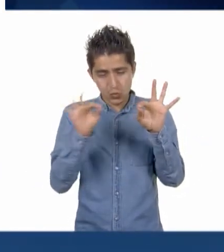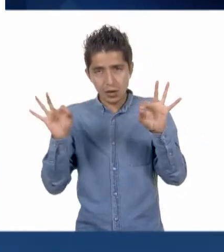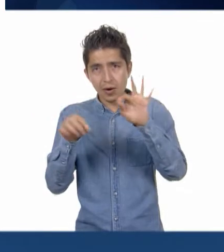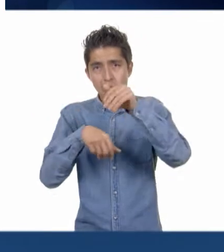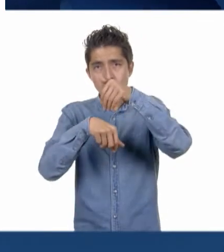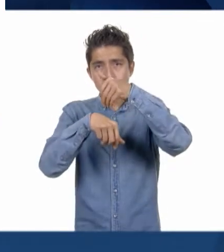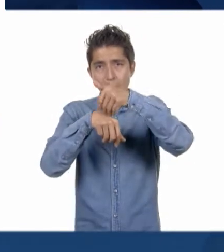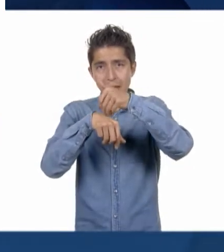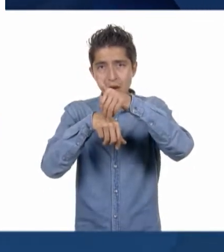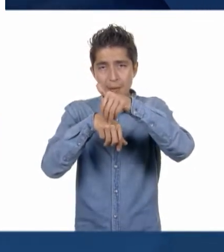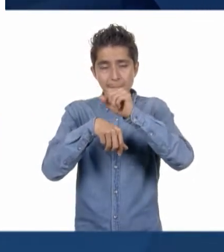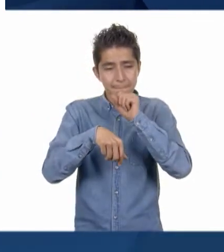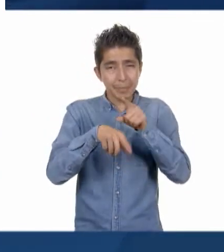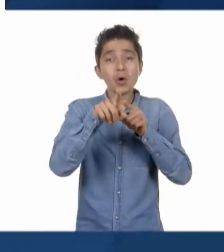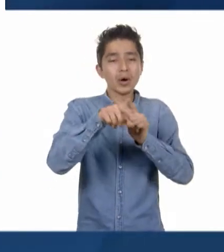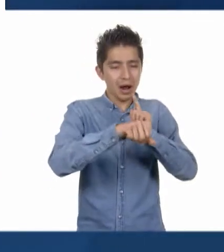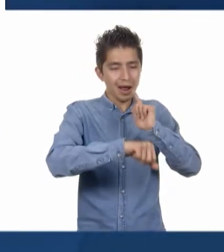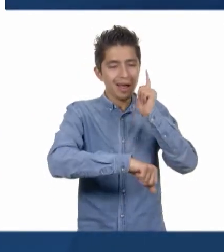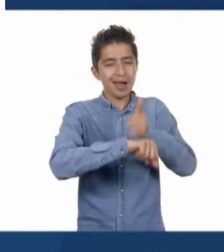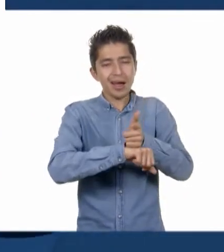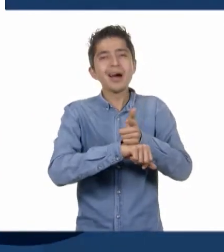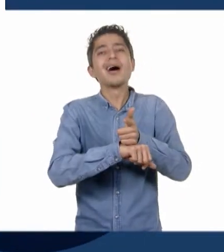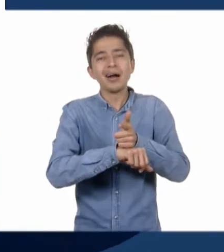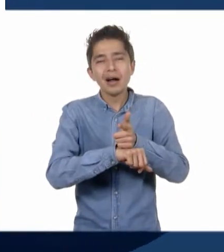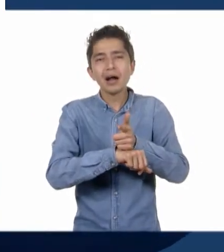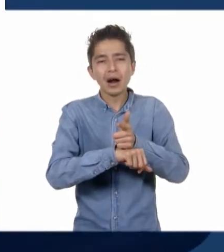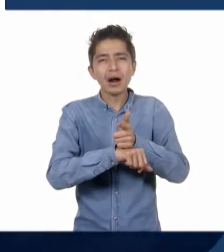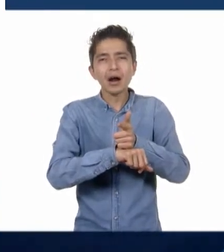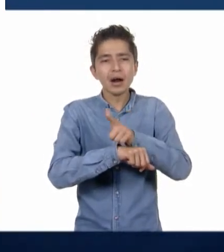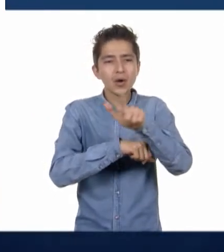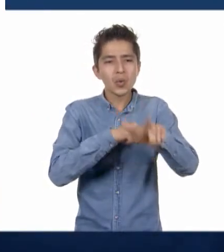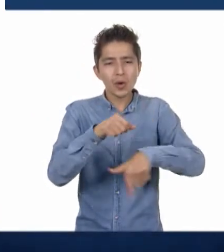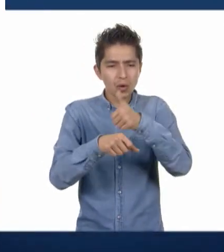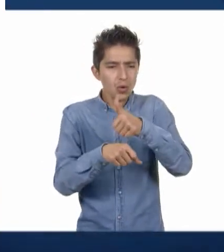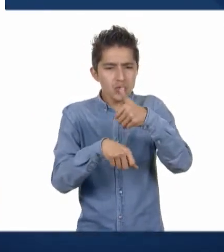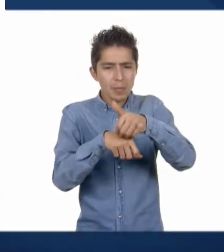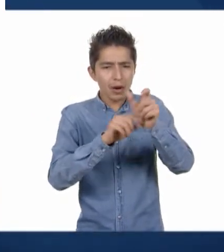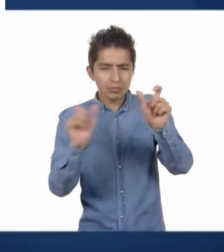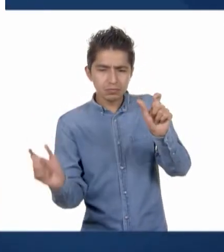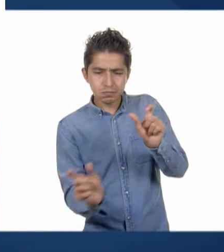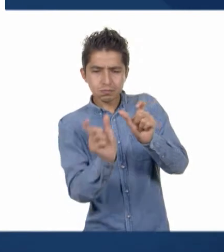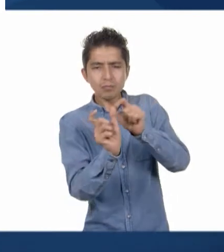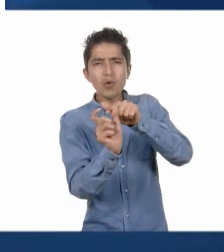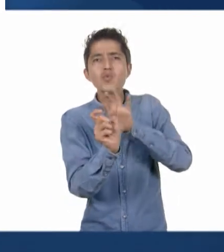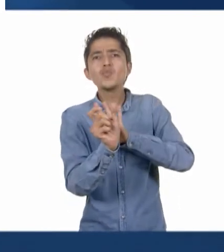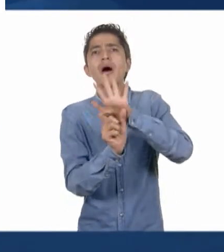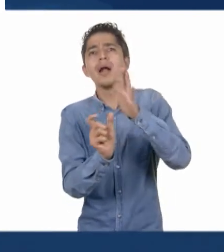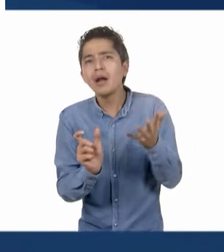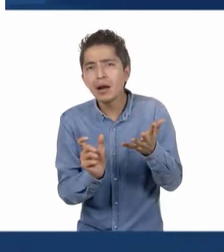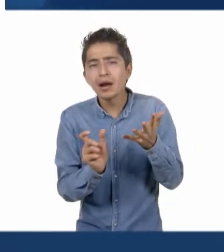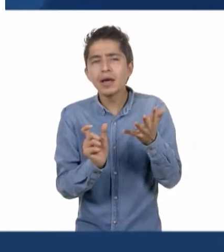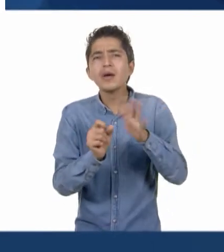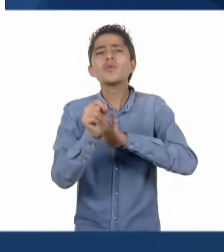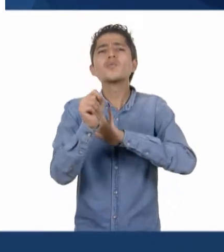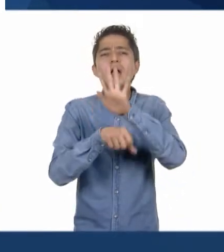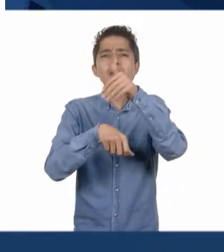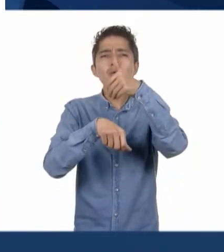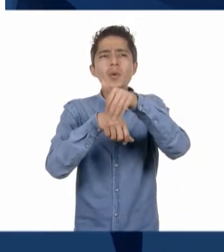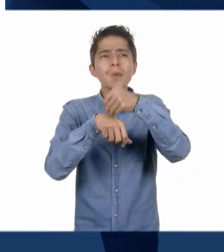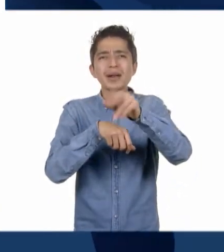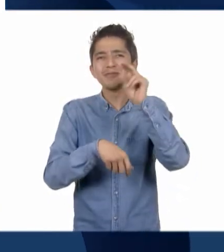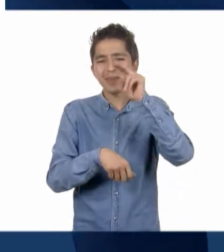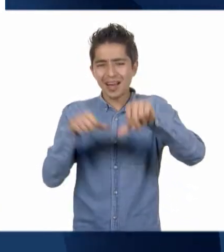naturales indicados e identifiquen entre ellos un tercer número natural. ¿Qué tipos de números son los que nos presenta